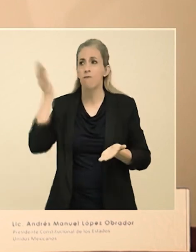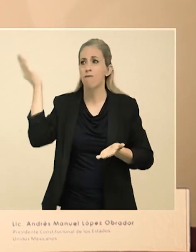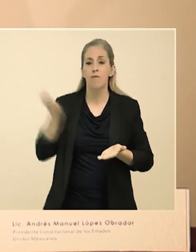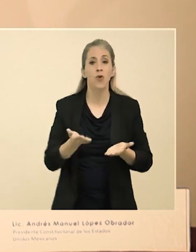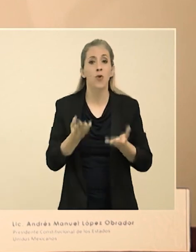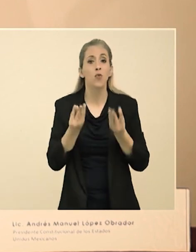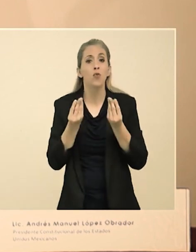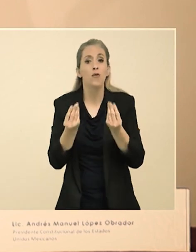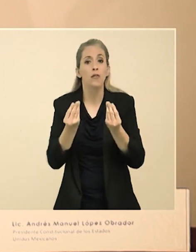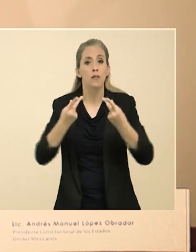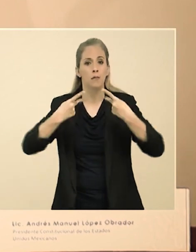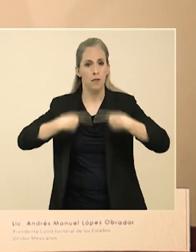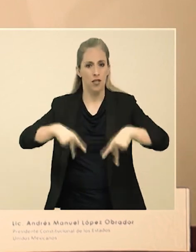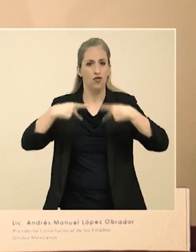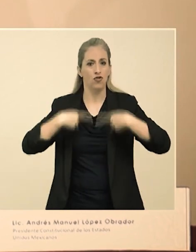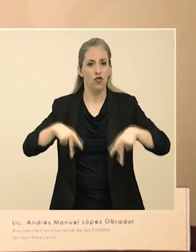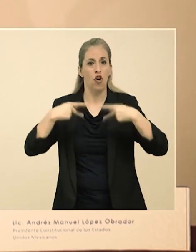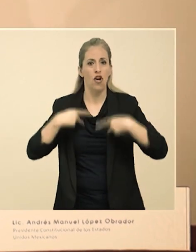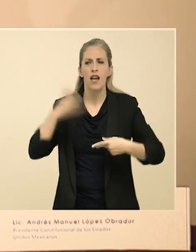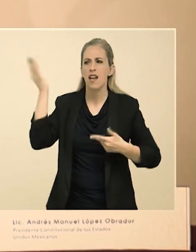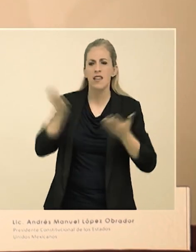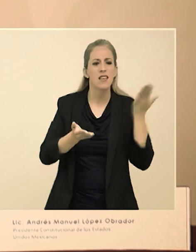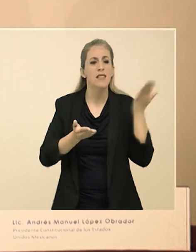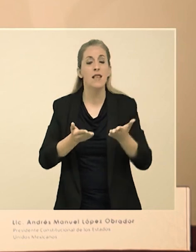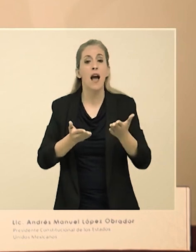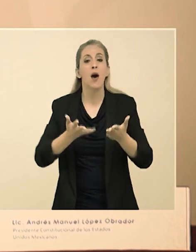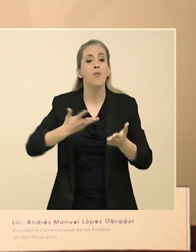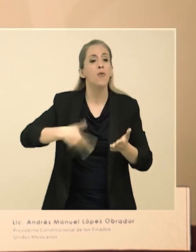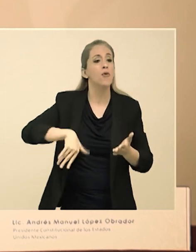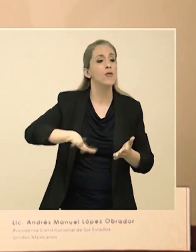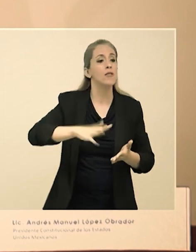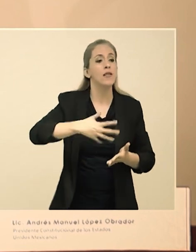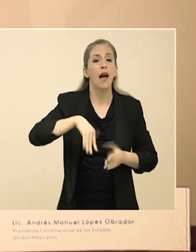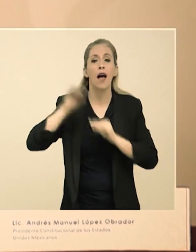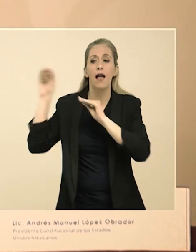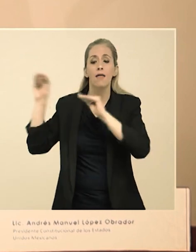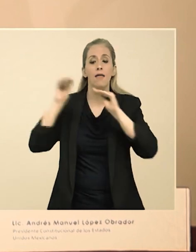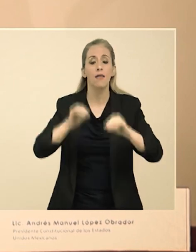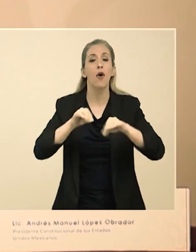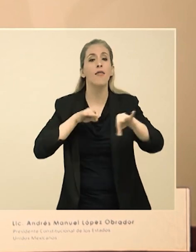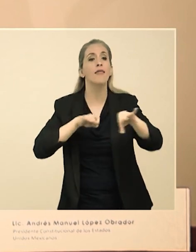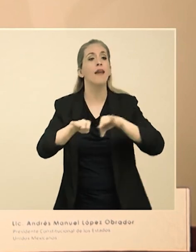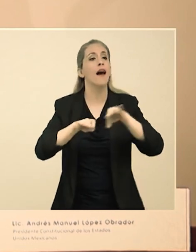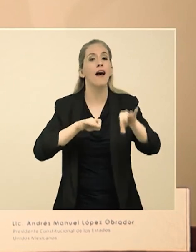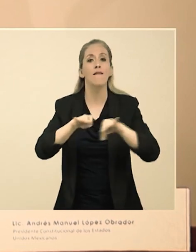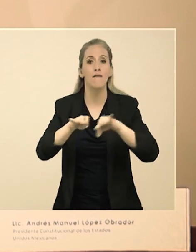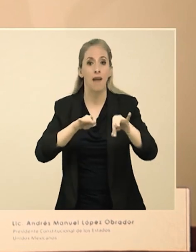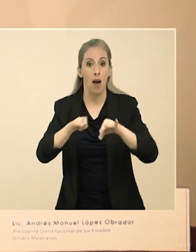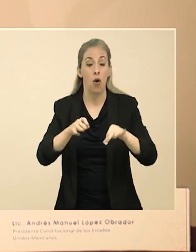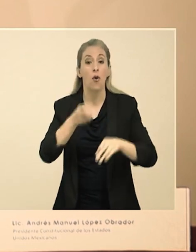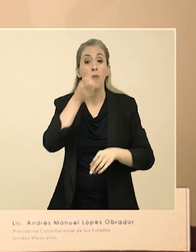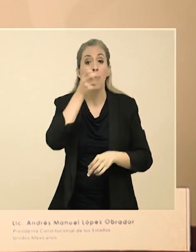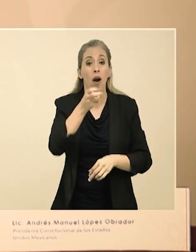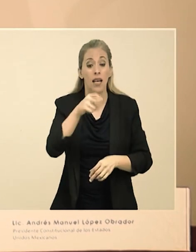vida, a trabajar honradamente, y ha crecido mucho la